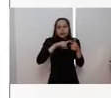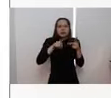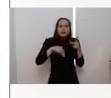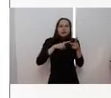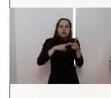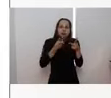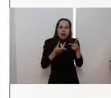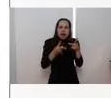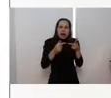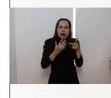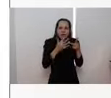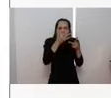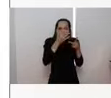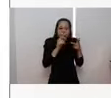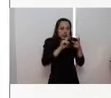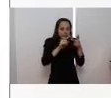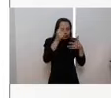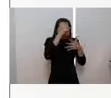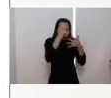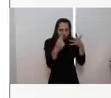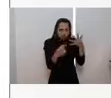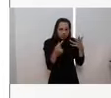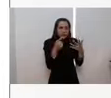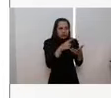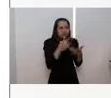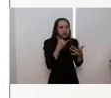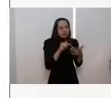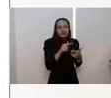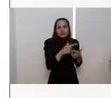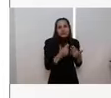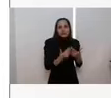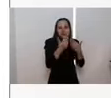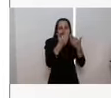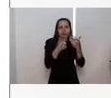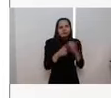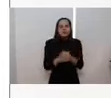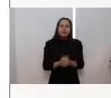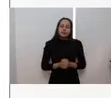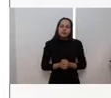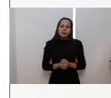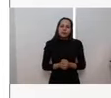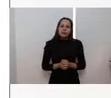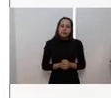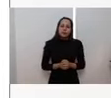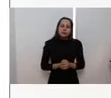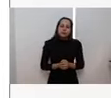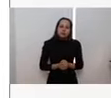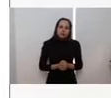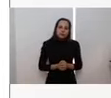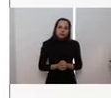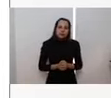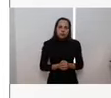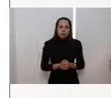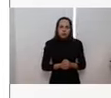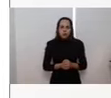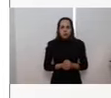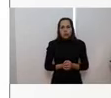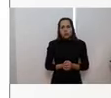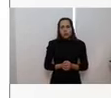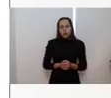instrumentales y garantiza permanentemente este suministro en la